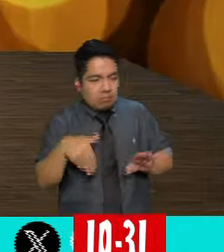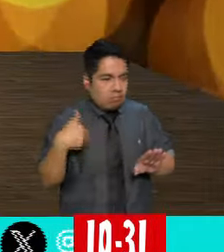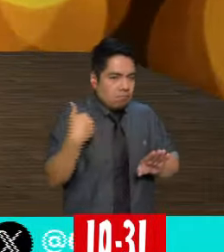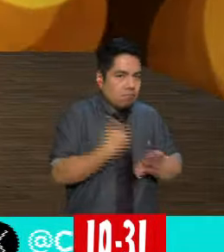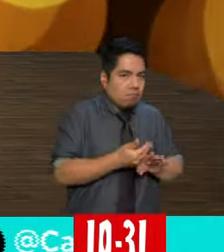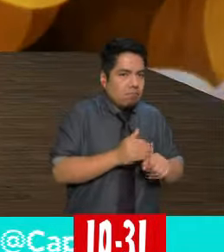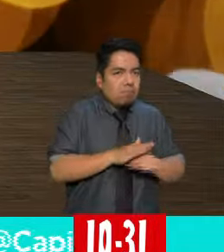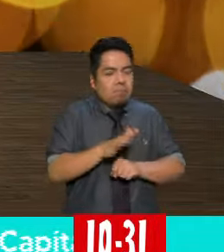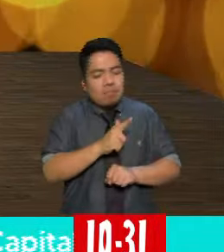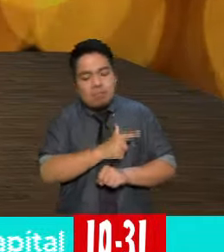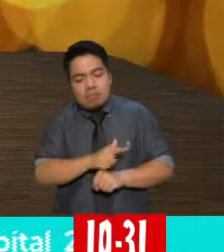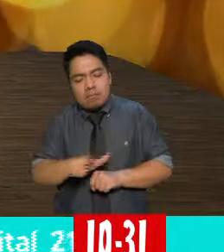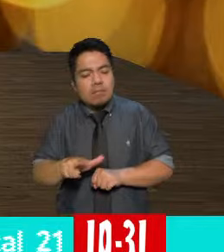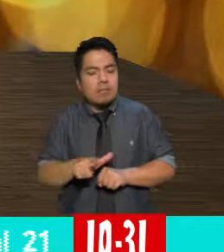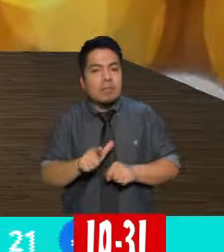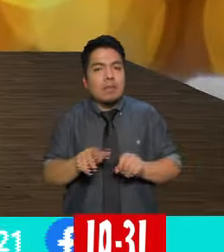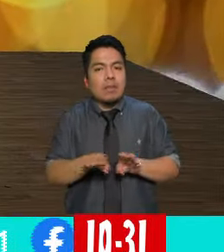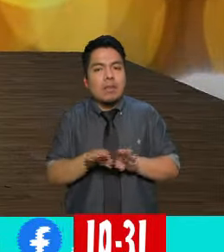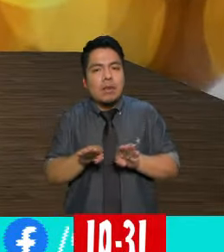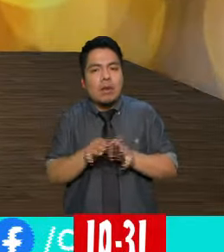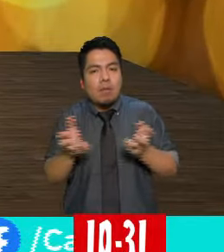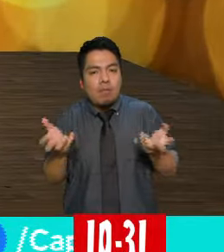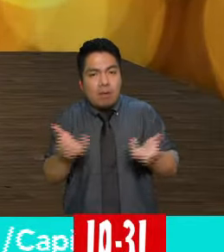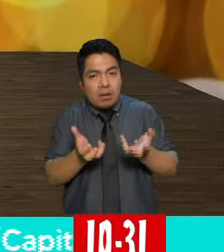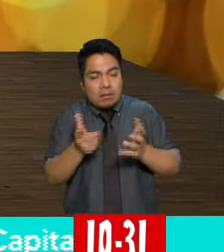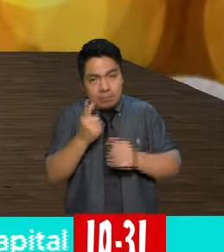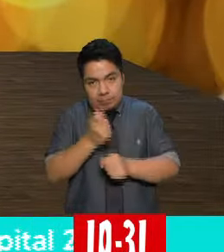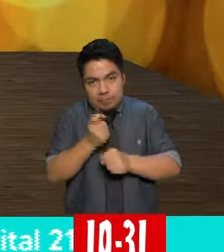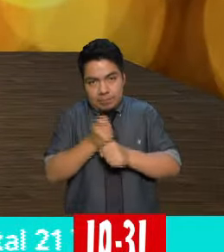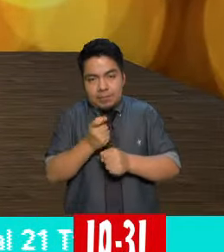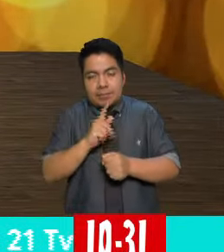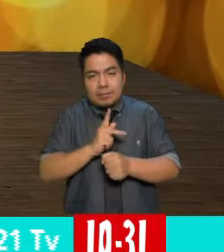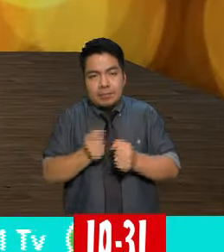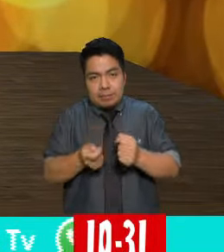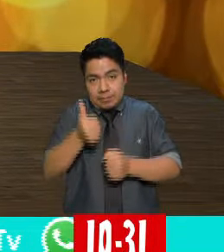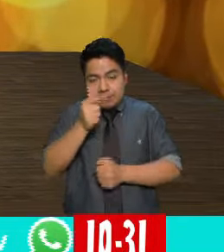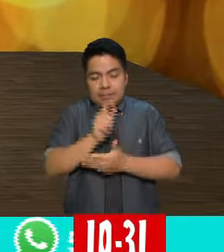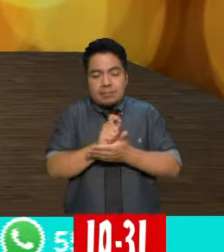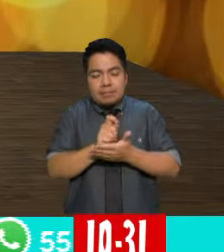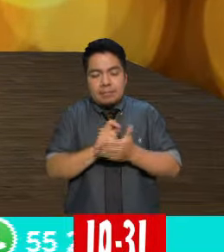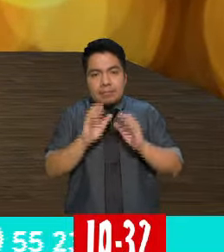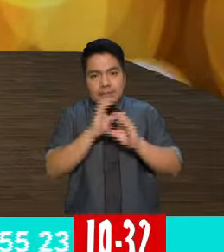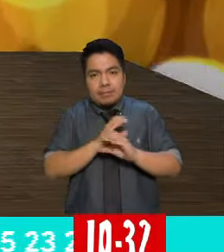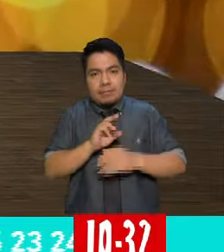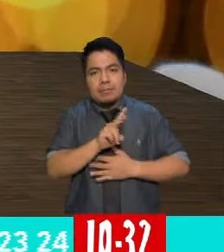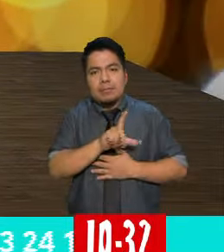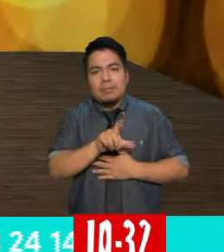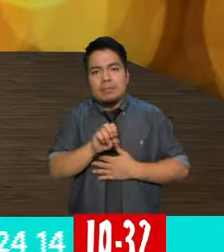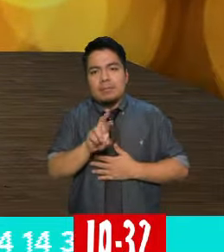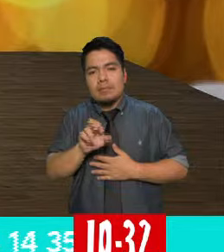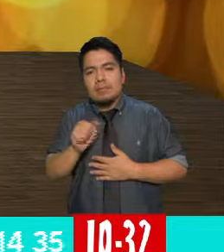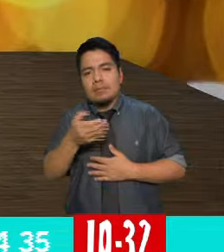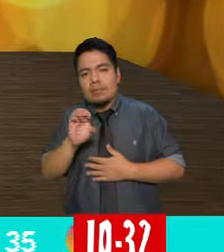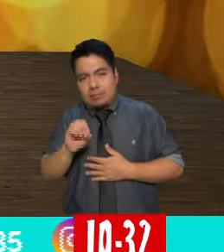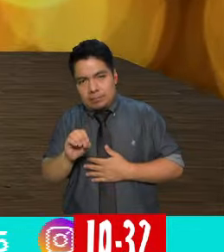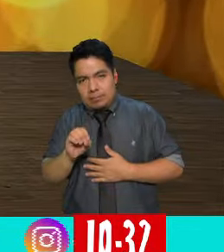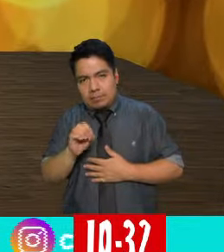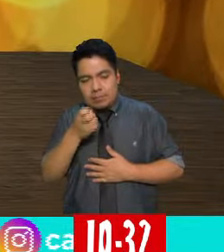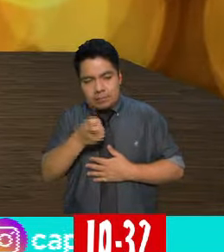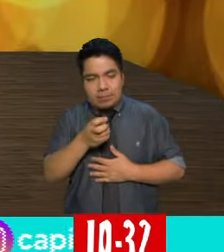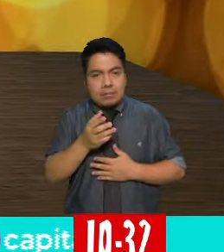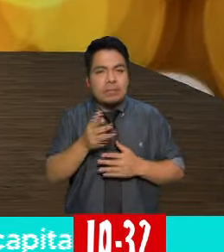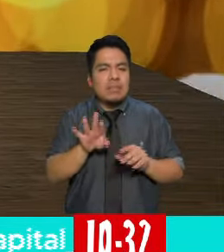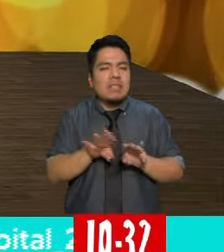gusta? ¿Cómo le haces para hacer una canción en cargo? Pues la primera canción que compuse se llama Un Llevo Tu Recuerdo, de hecho la acaba de estrenar, y